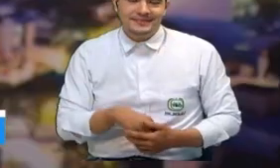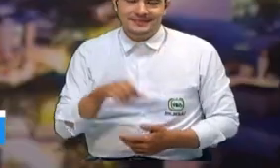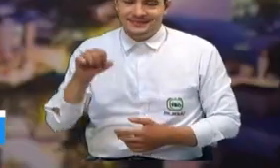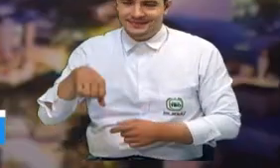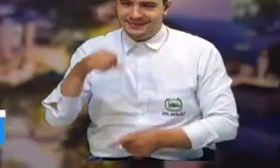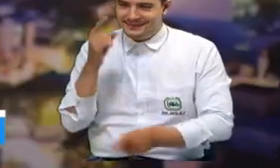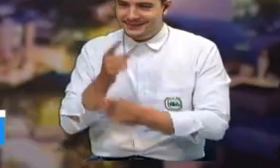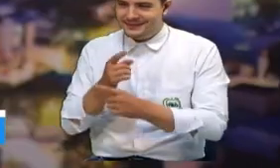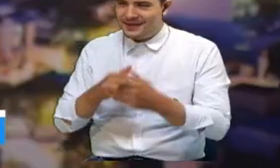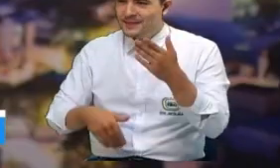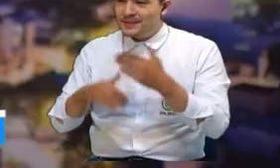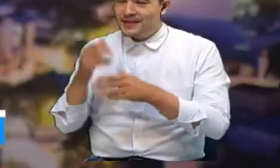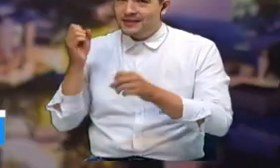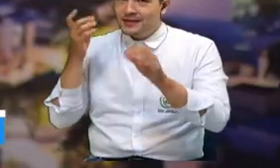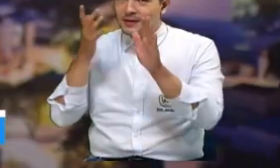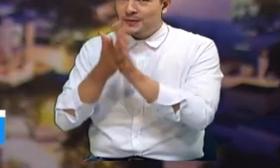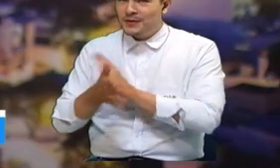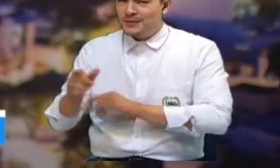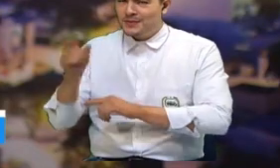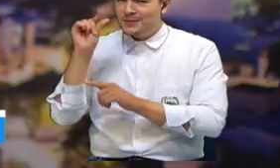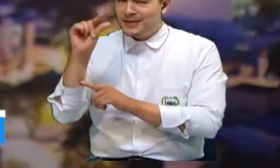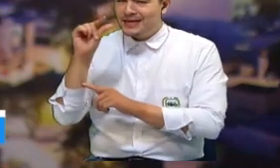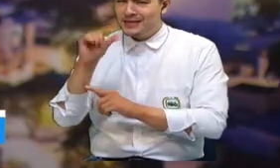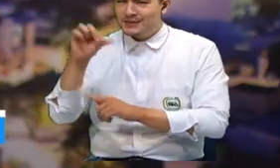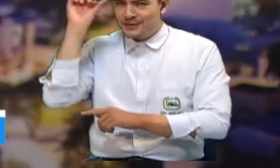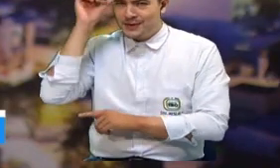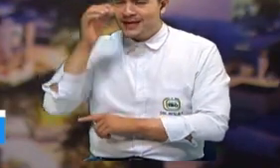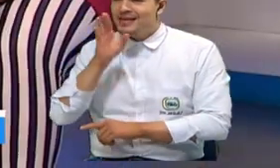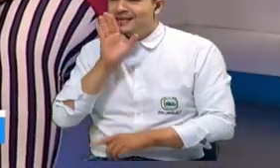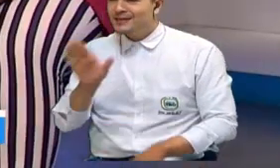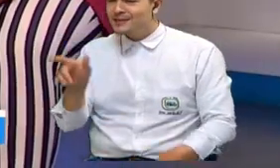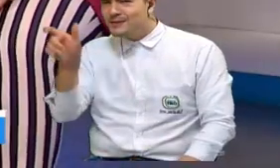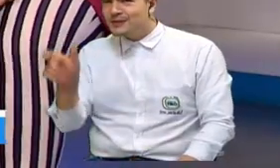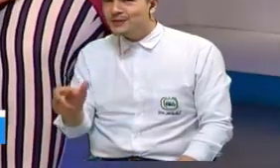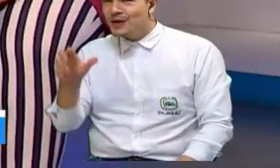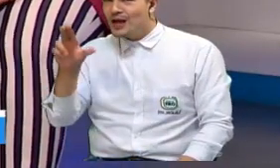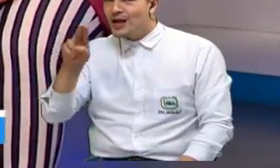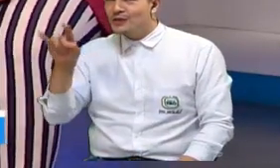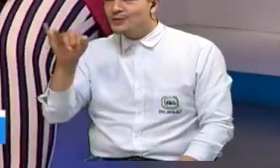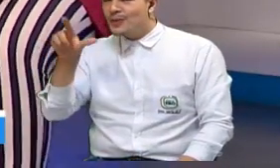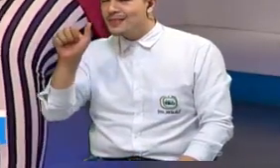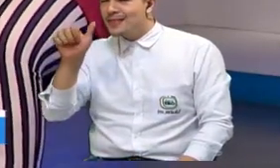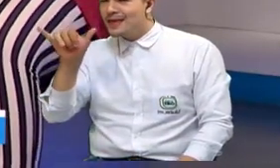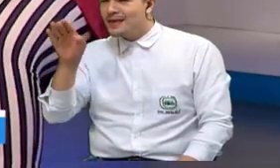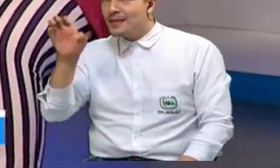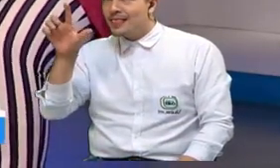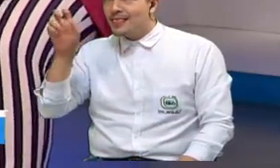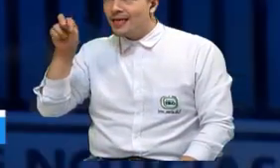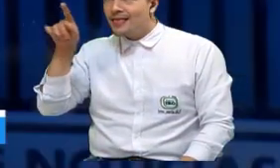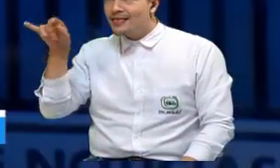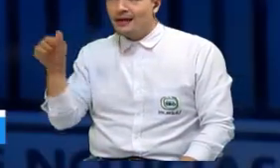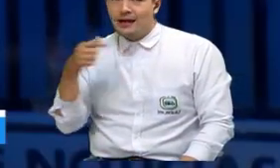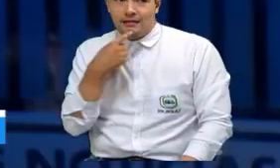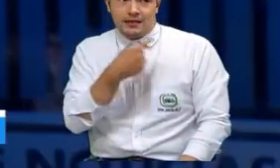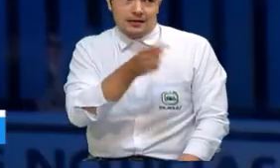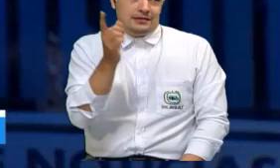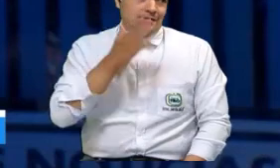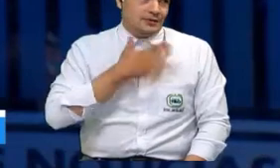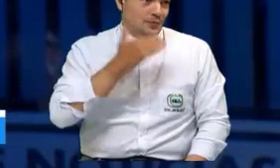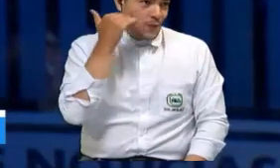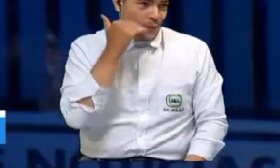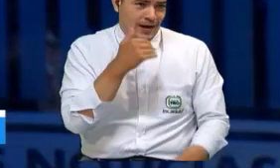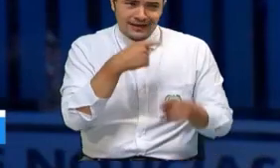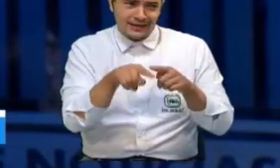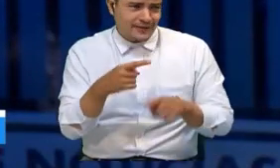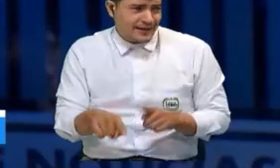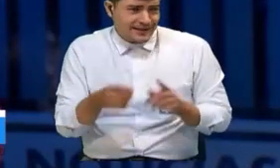a los televidentes entonces un pequeño recuento de quién es Zulay Velandia. Bueno, pues dicen que soy una mujer polifacética, pero